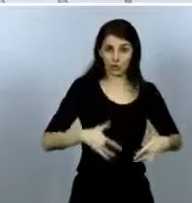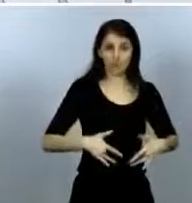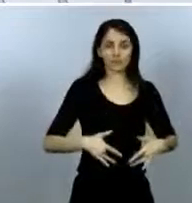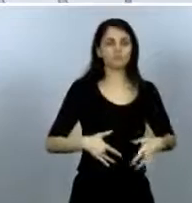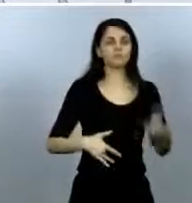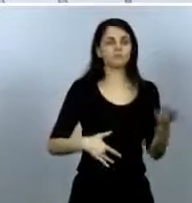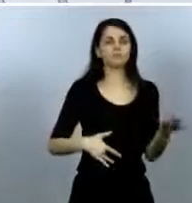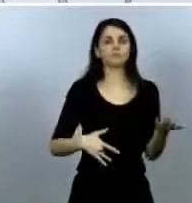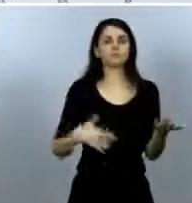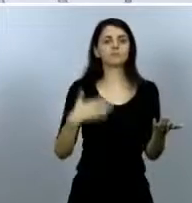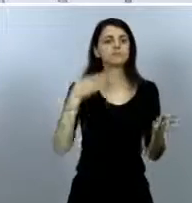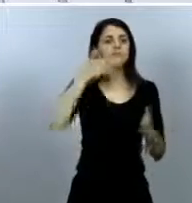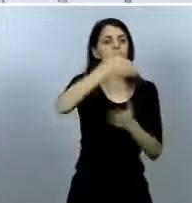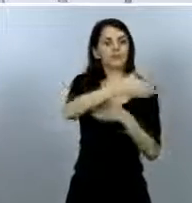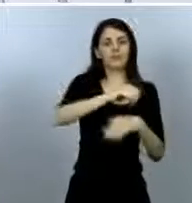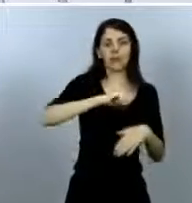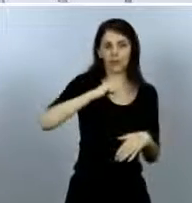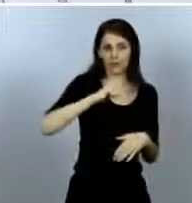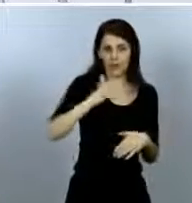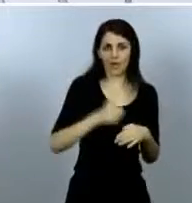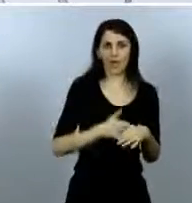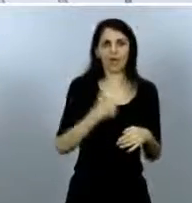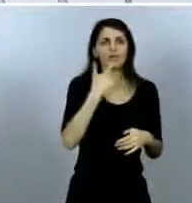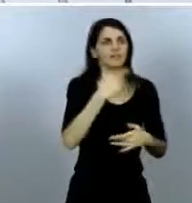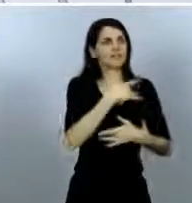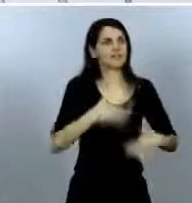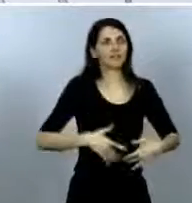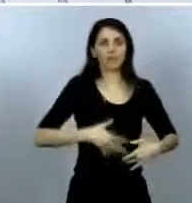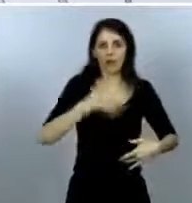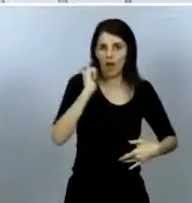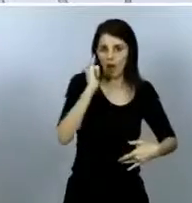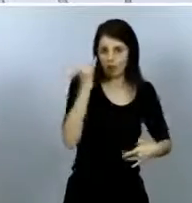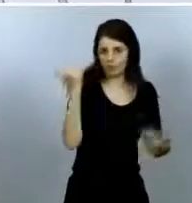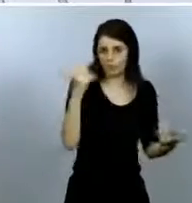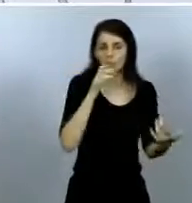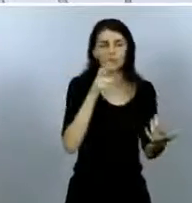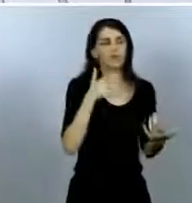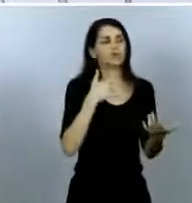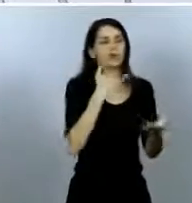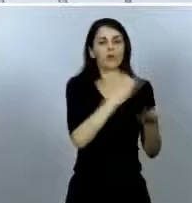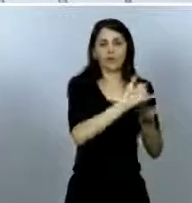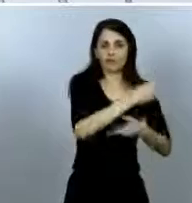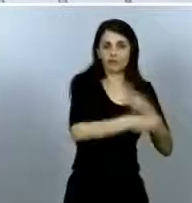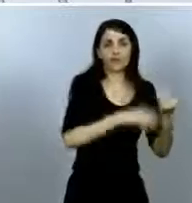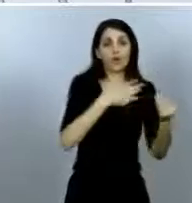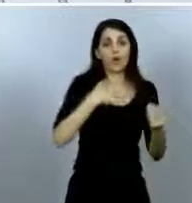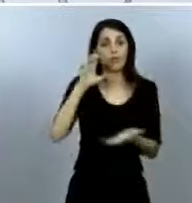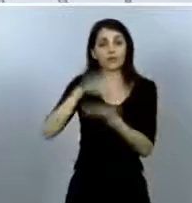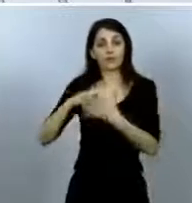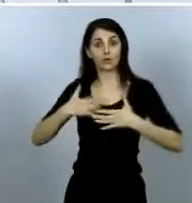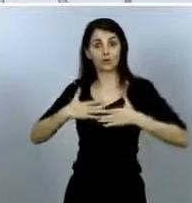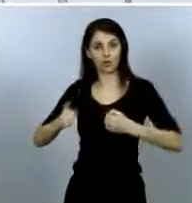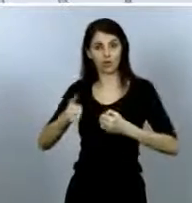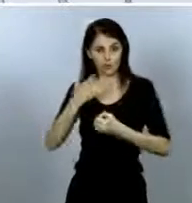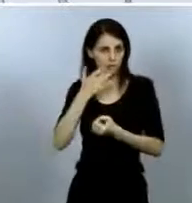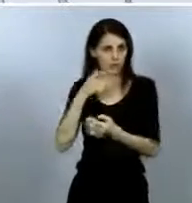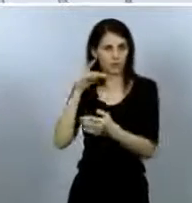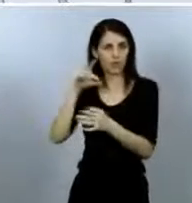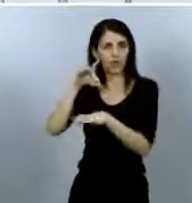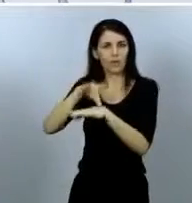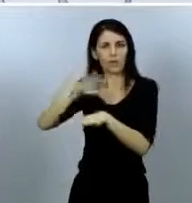está enfermo y le hacen una prueba puede ser en atención primaria cuando llega al médico y dice me siento mal y le hacen una prueba